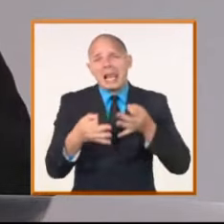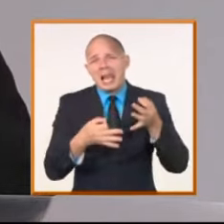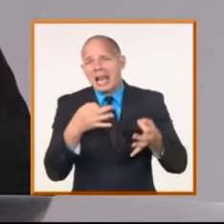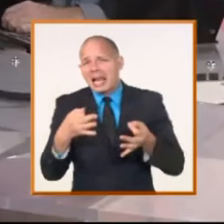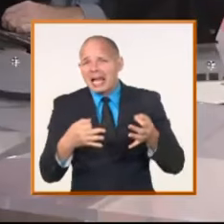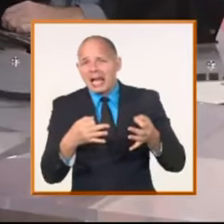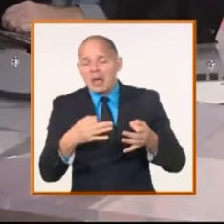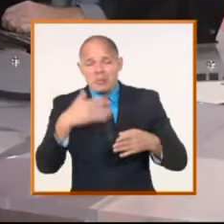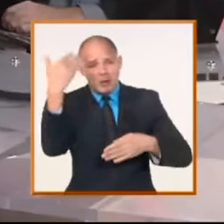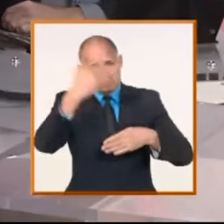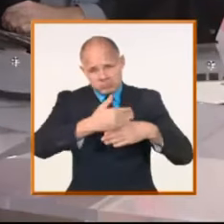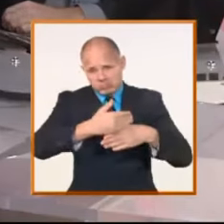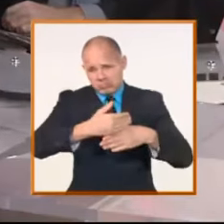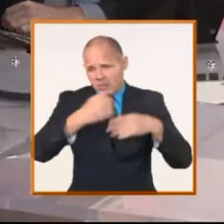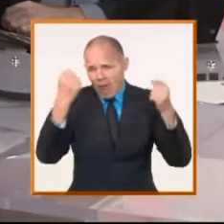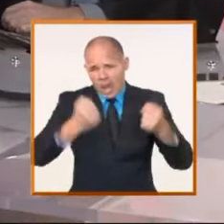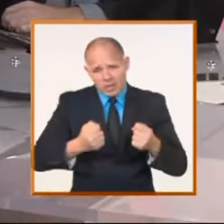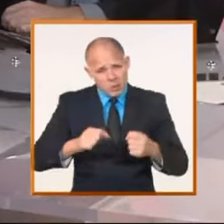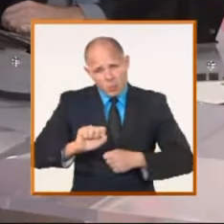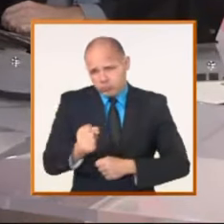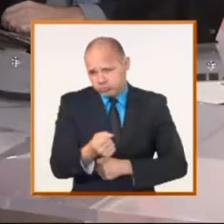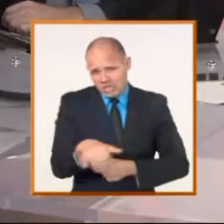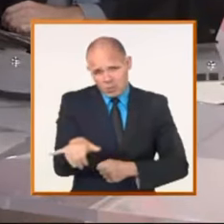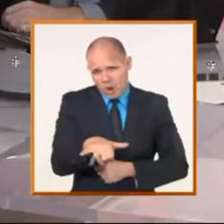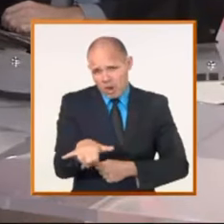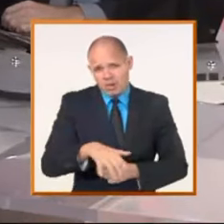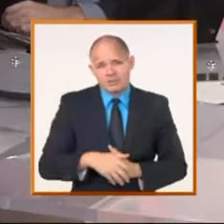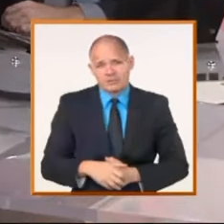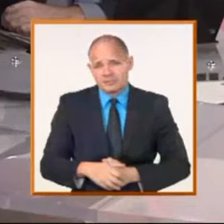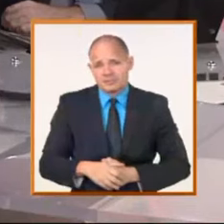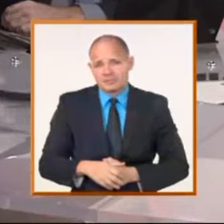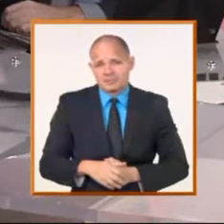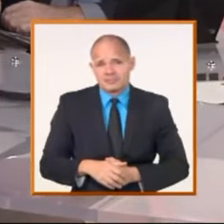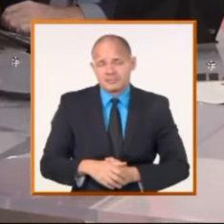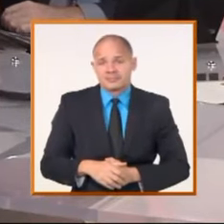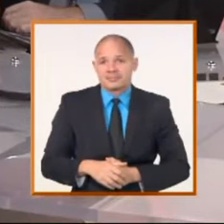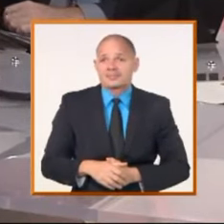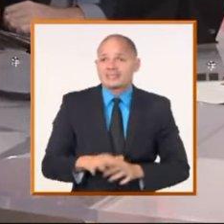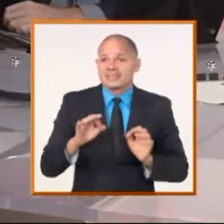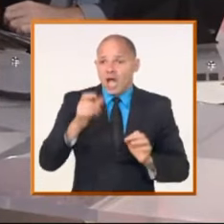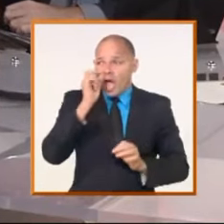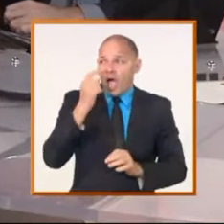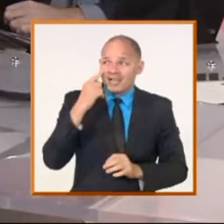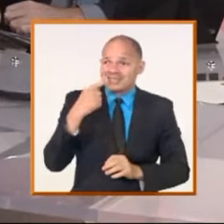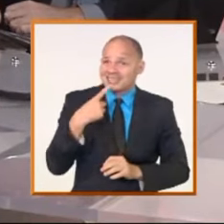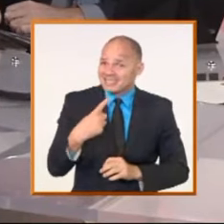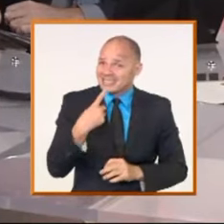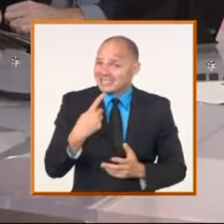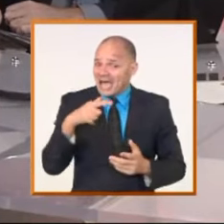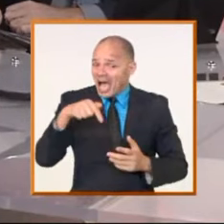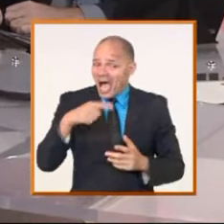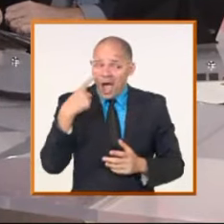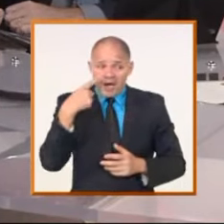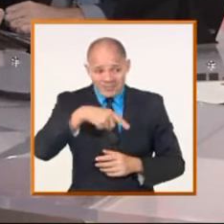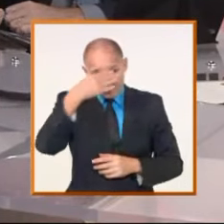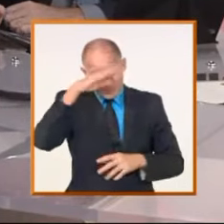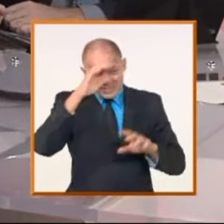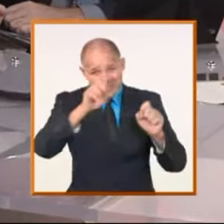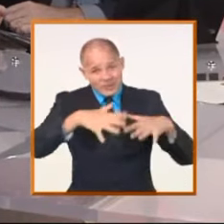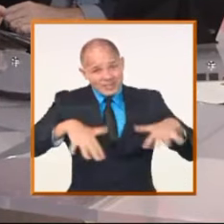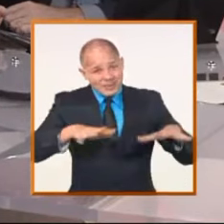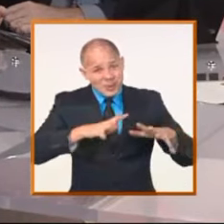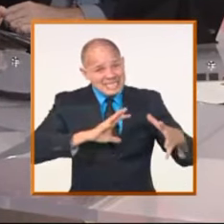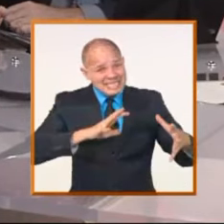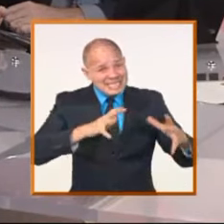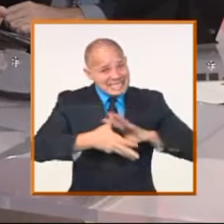política. Con esa percepción, repito, o sea, que dices tú, está en una situación delicada, máxima presión. Más el hecho de la necesidad que tiene Estados